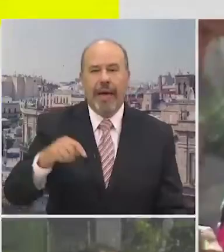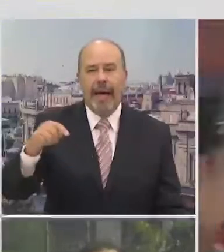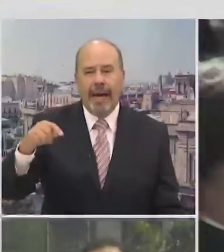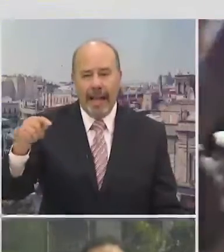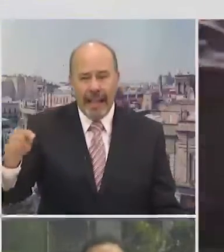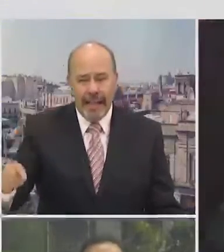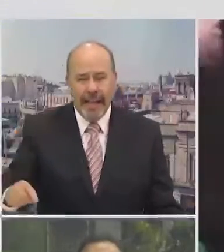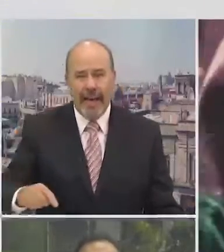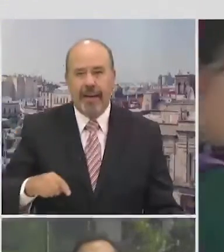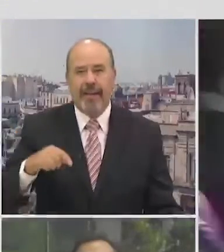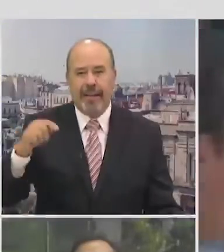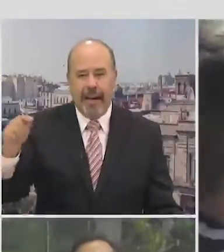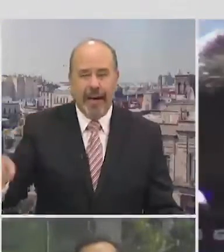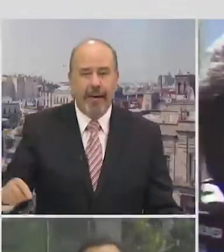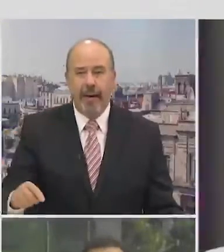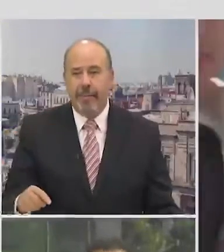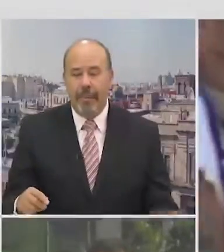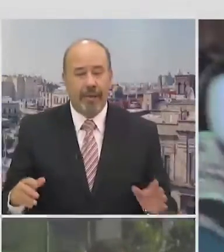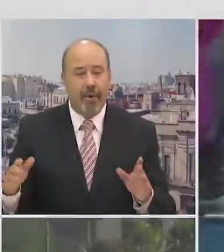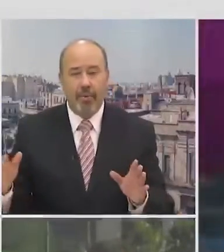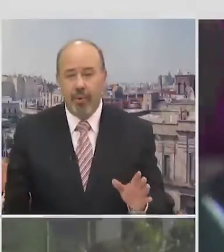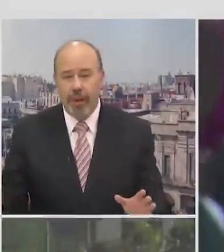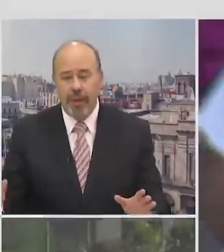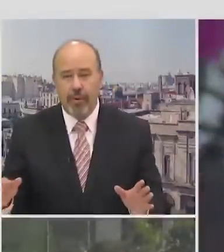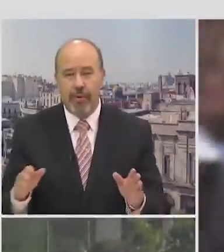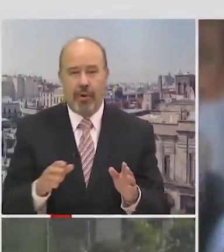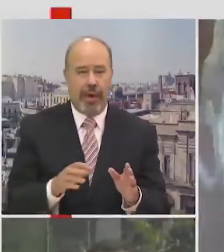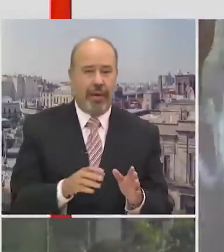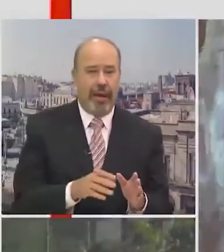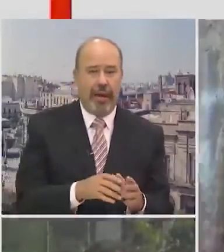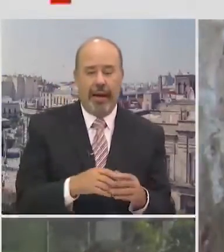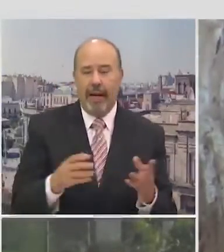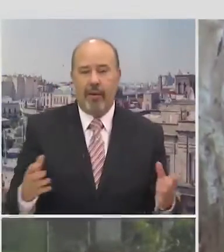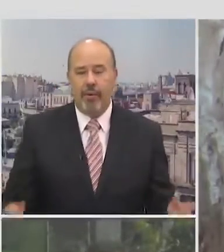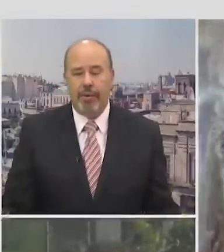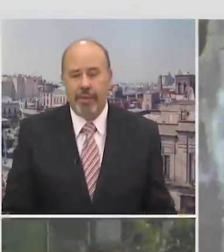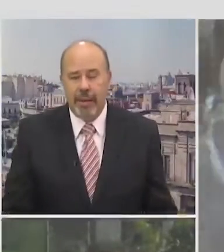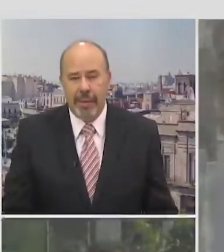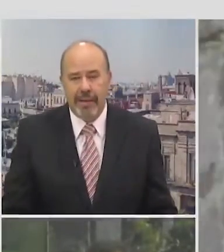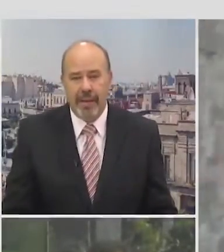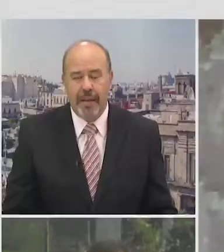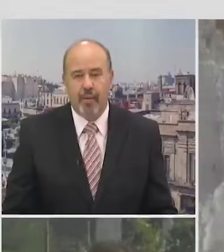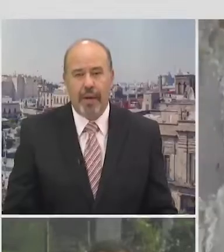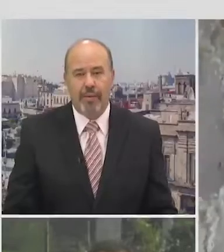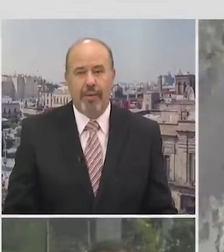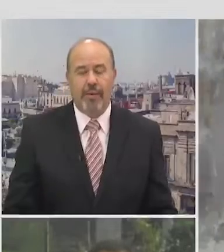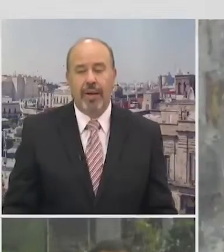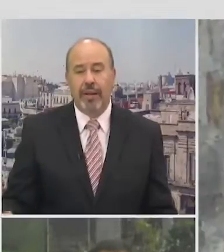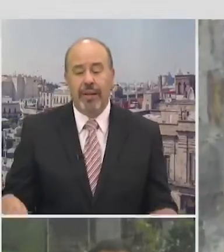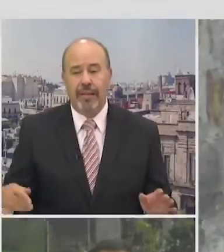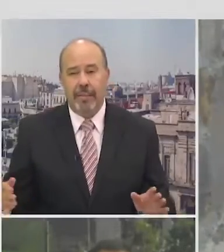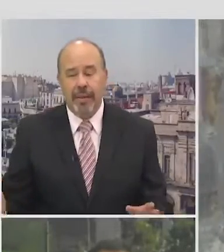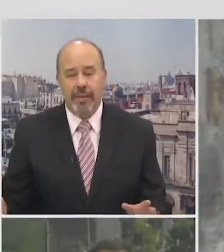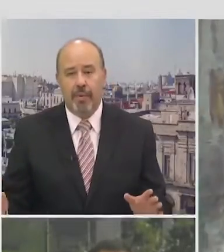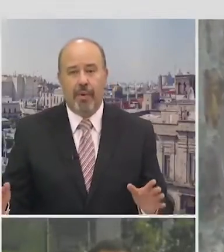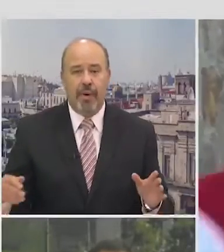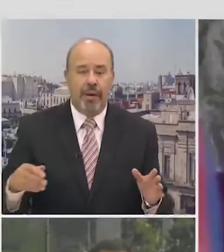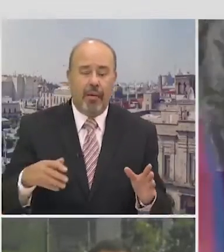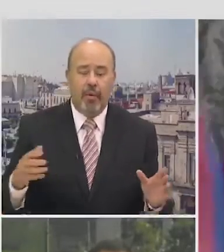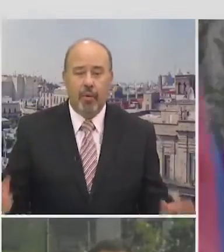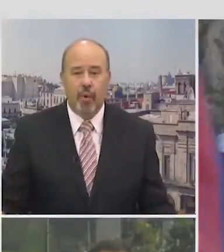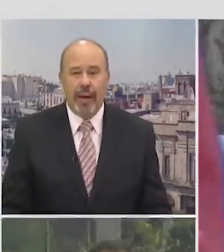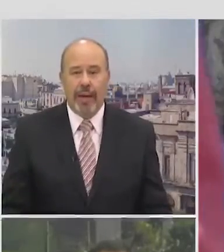que cada día estarán más confundidos que llegarán con sistemas de educación de civismo